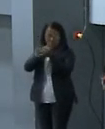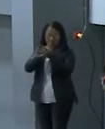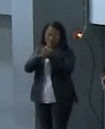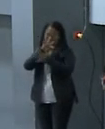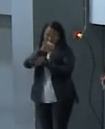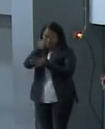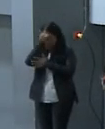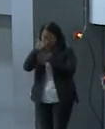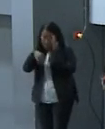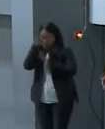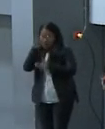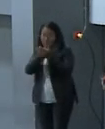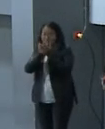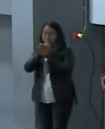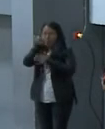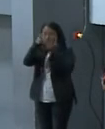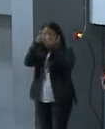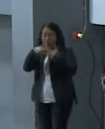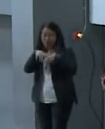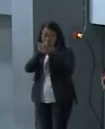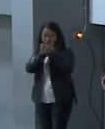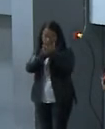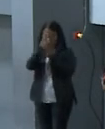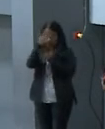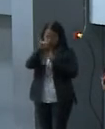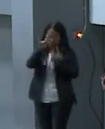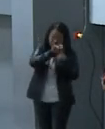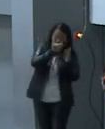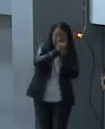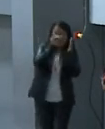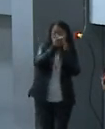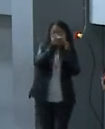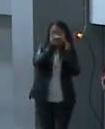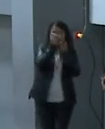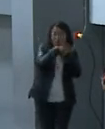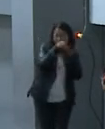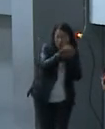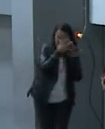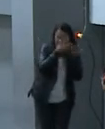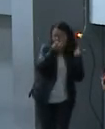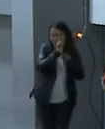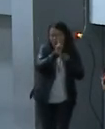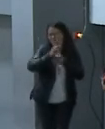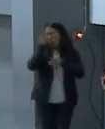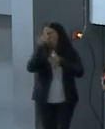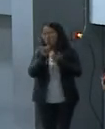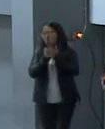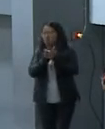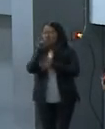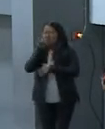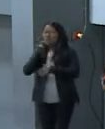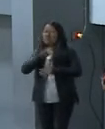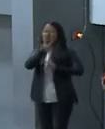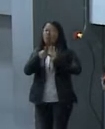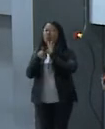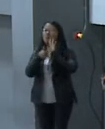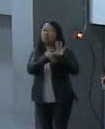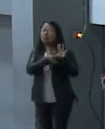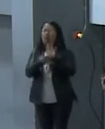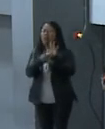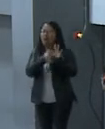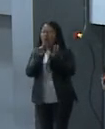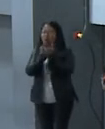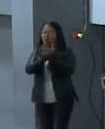caso de funcionamiento, aquí no voy a tocar lo de inversión, o sea, yo no voy a hablar ni la casita de biología, porque me parece que no es sano que se quiera mostrar como que